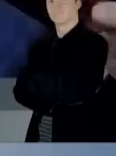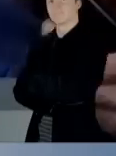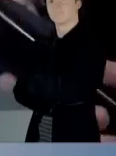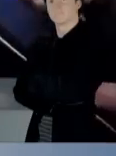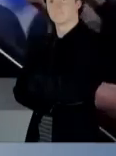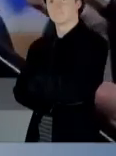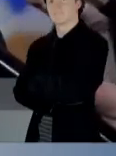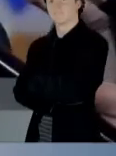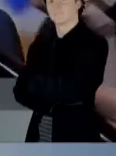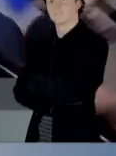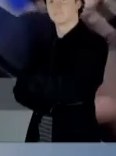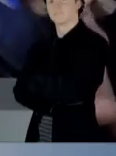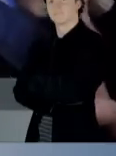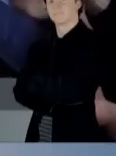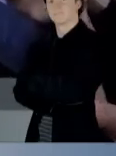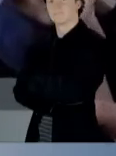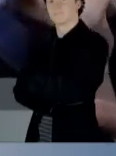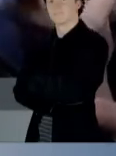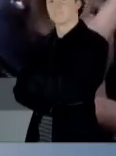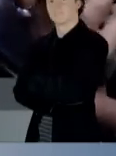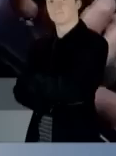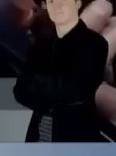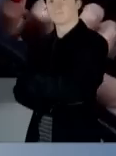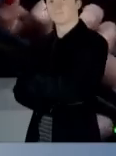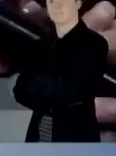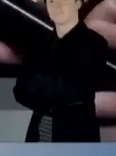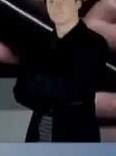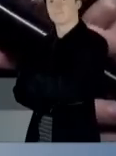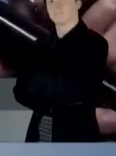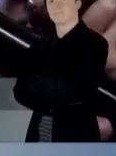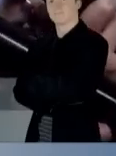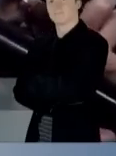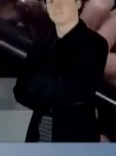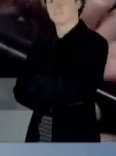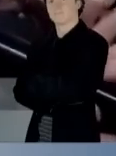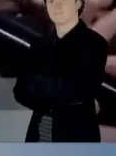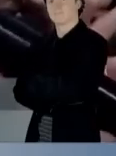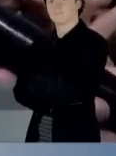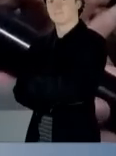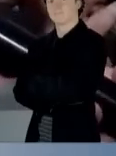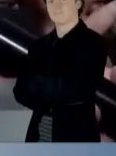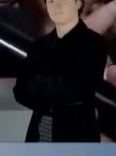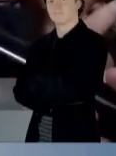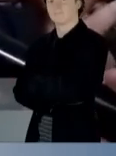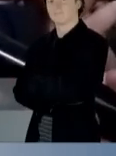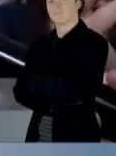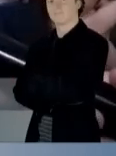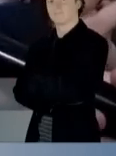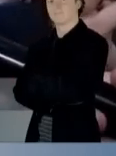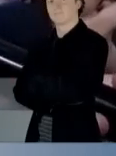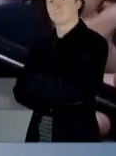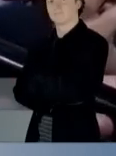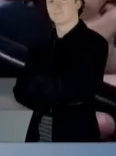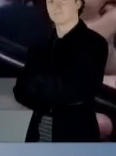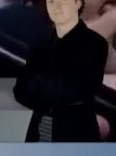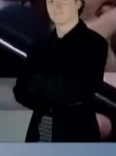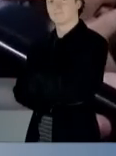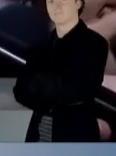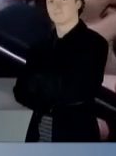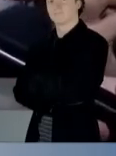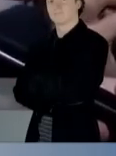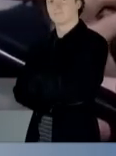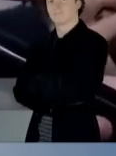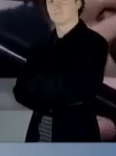esta declaración transversal en el futuro Néstor nibaldo a ver respecto a lo de Baltazar